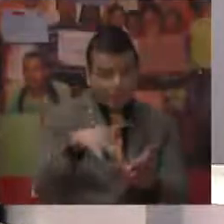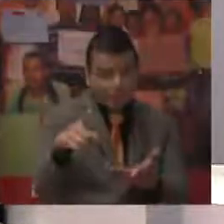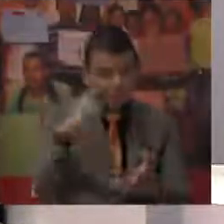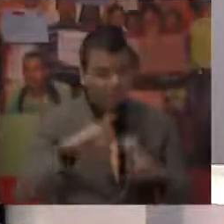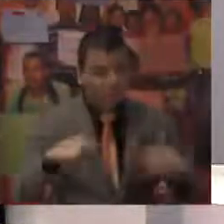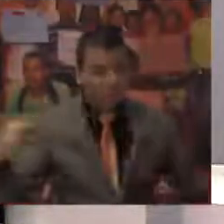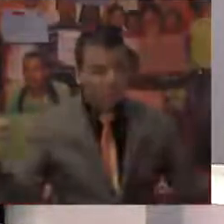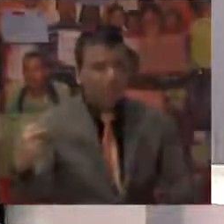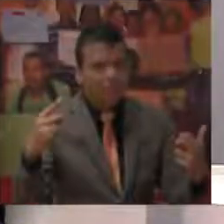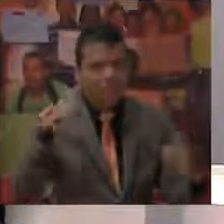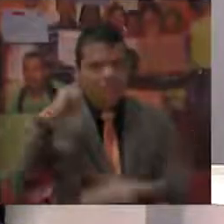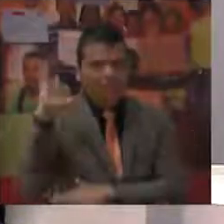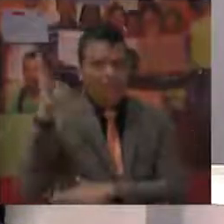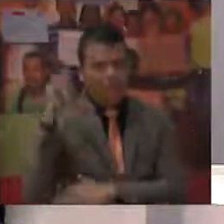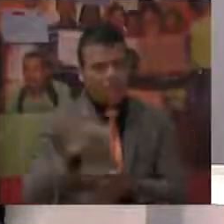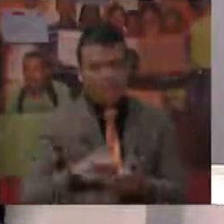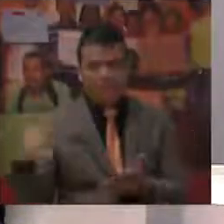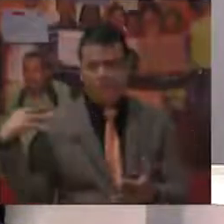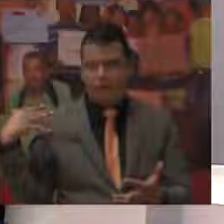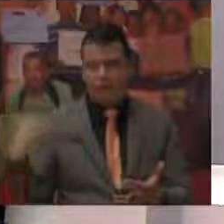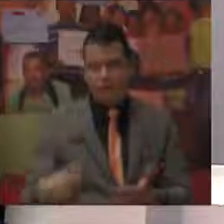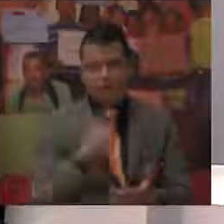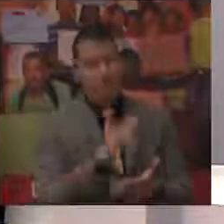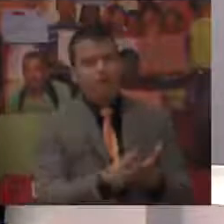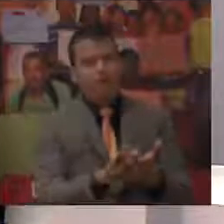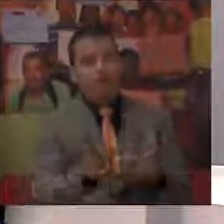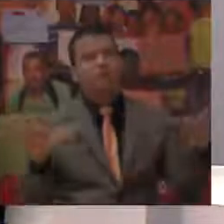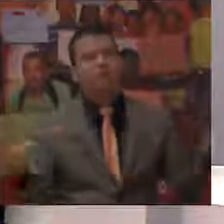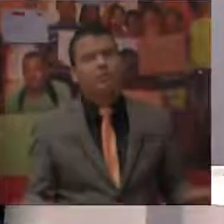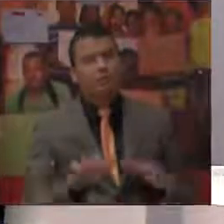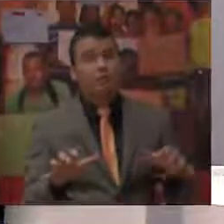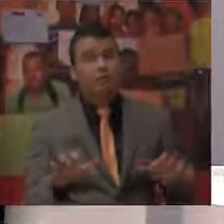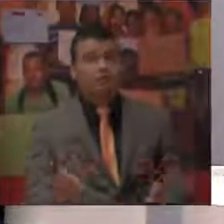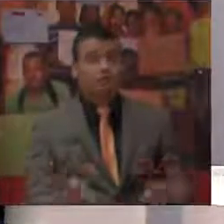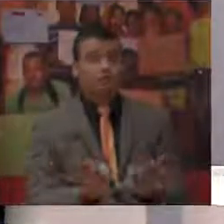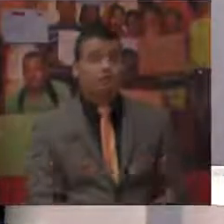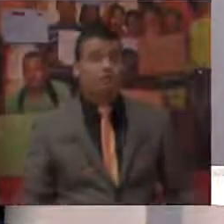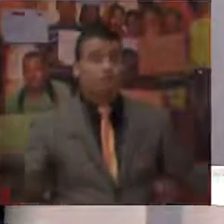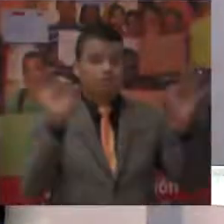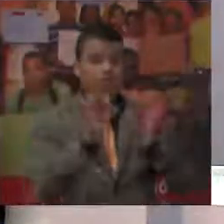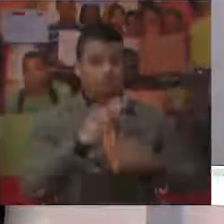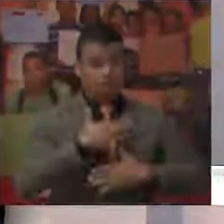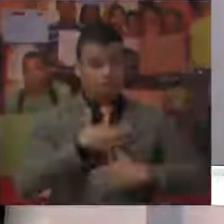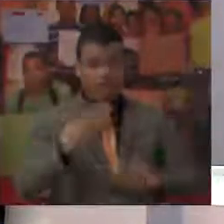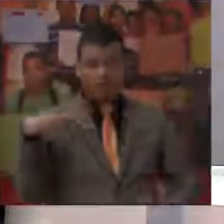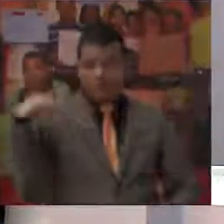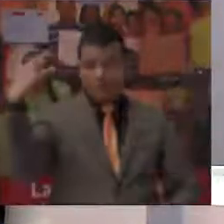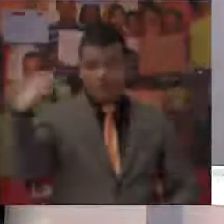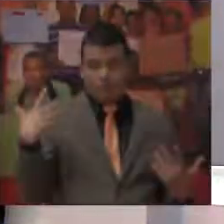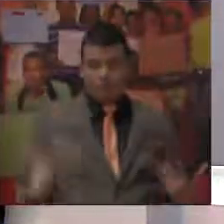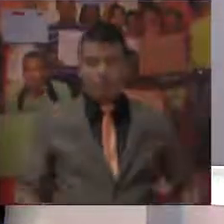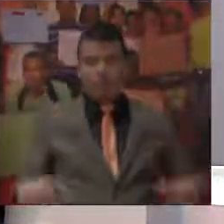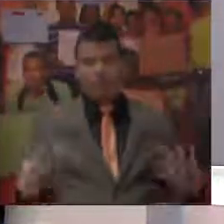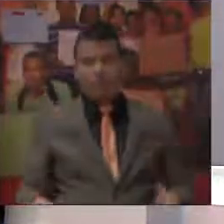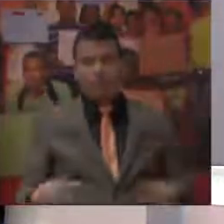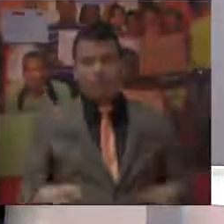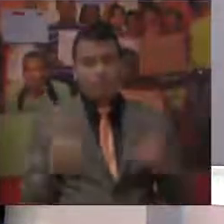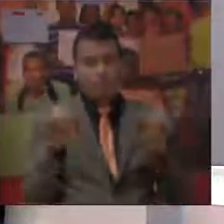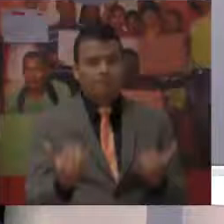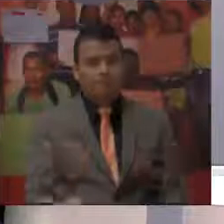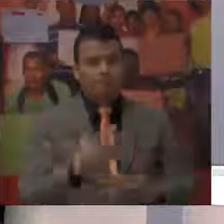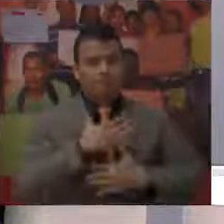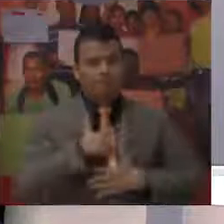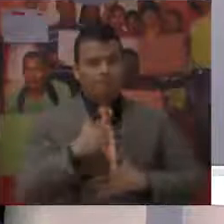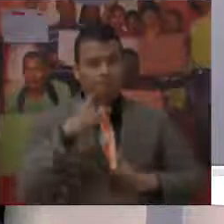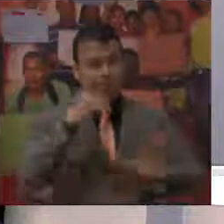en esta rendición de cuentas. Es supremamente importante para mí porque en este momento doy